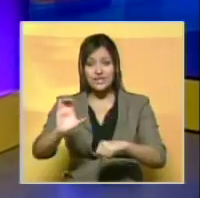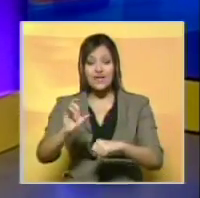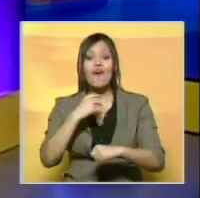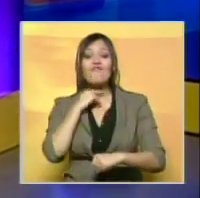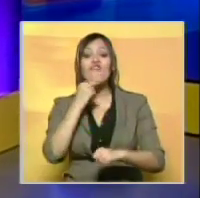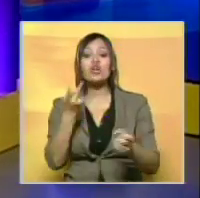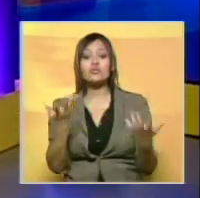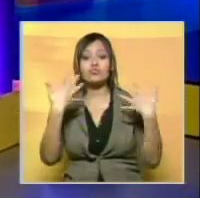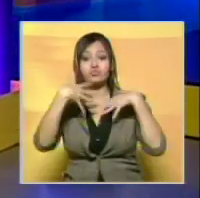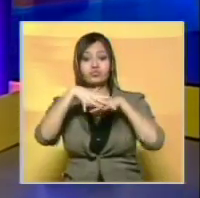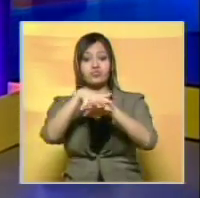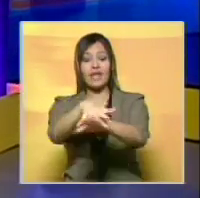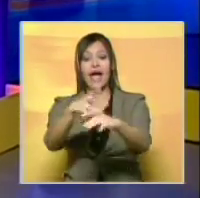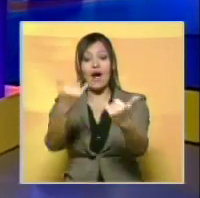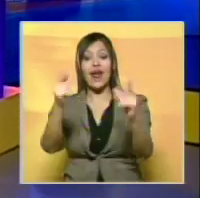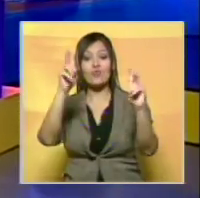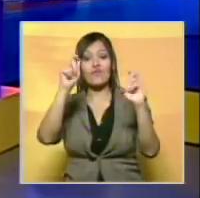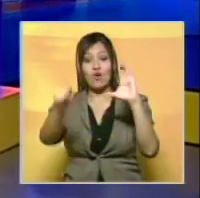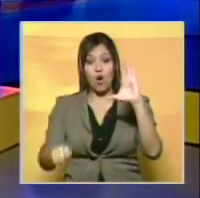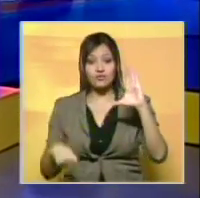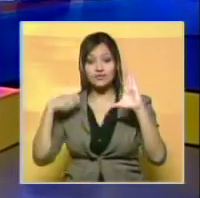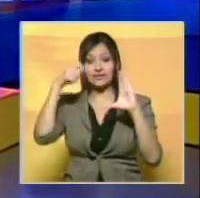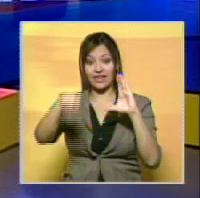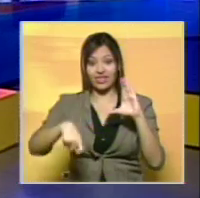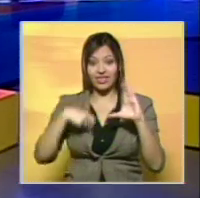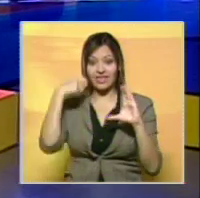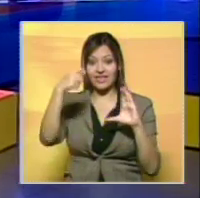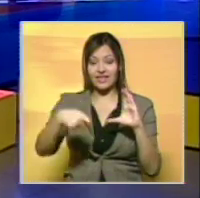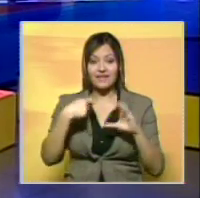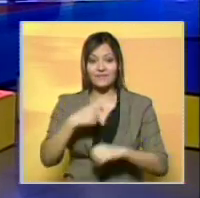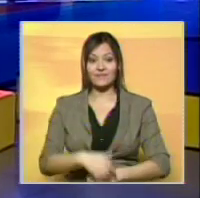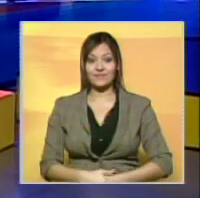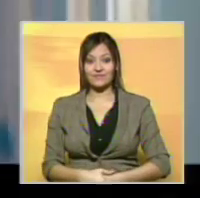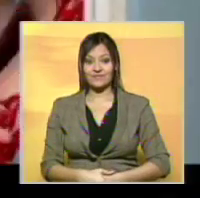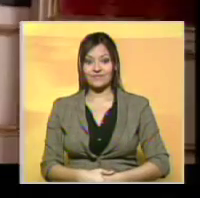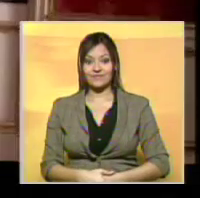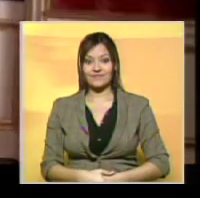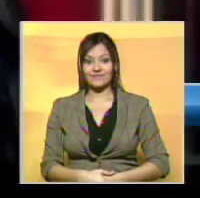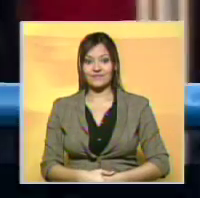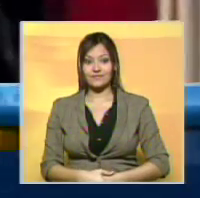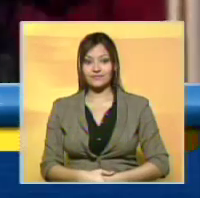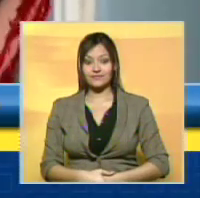sus voces para dar vida al nuevo sencillo Can't Remember to Forget You.